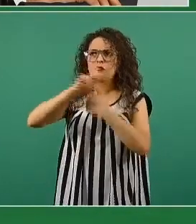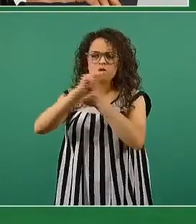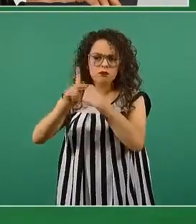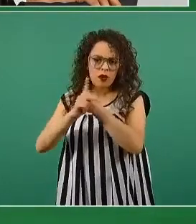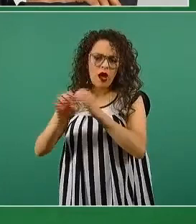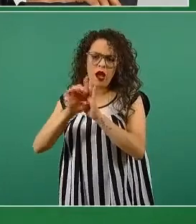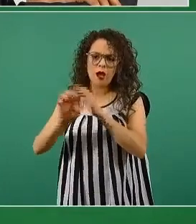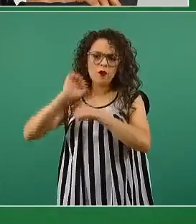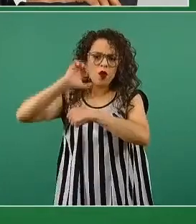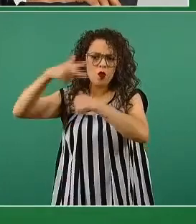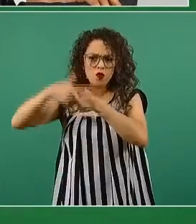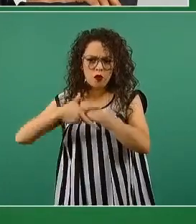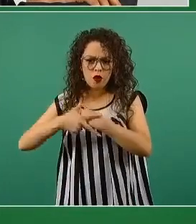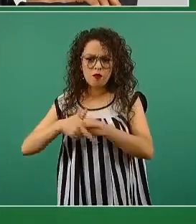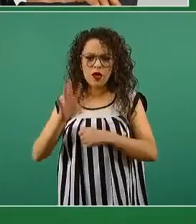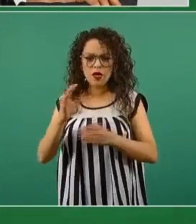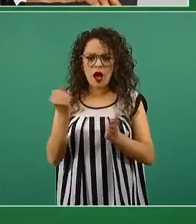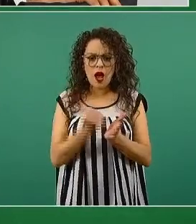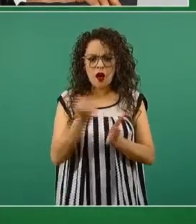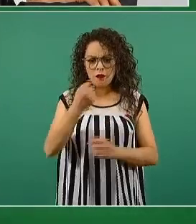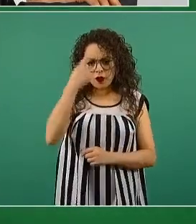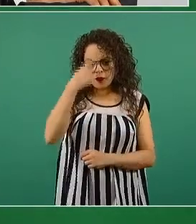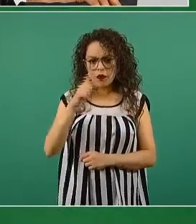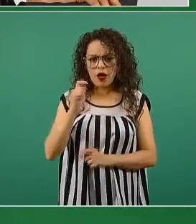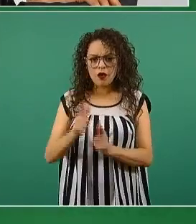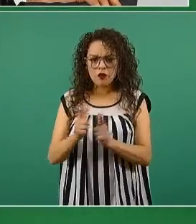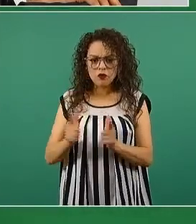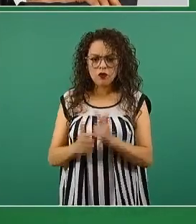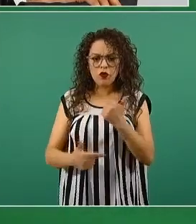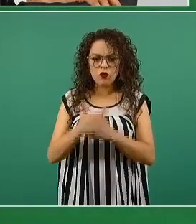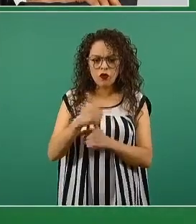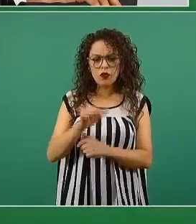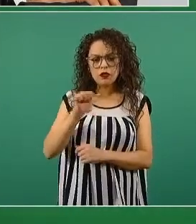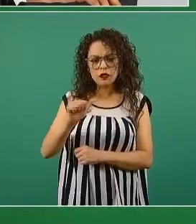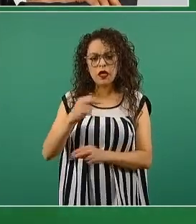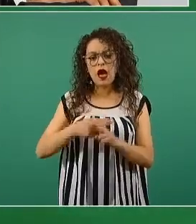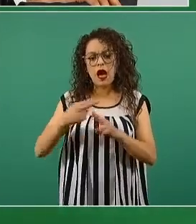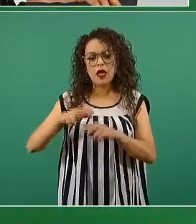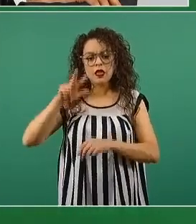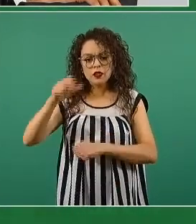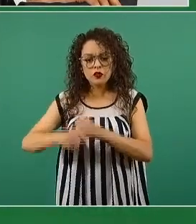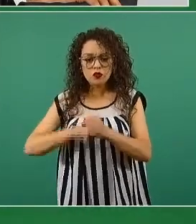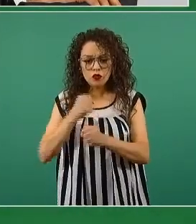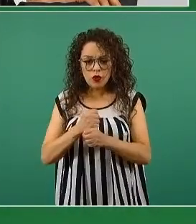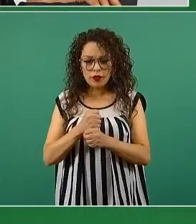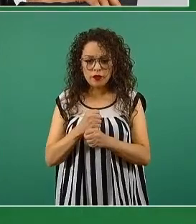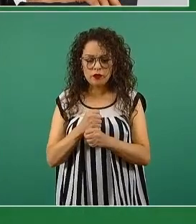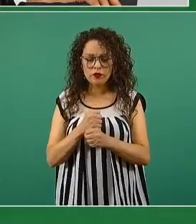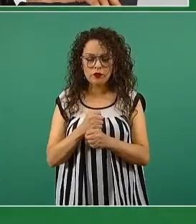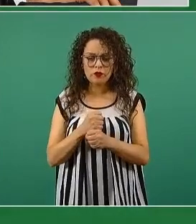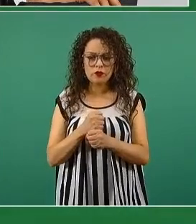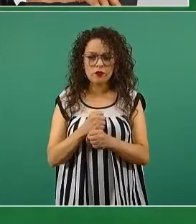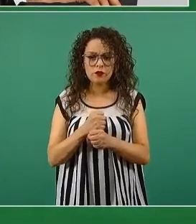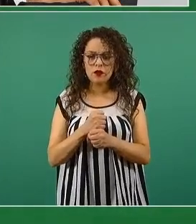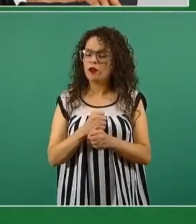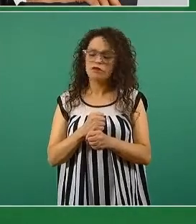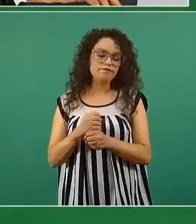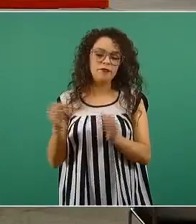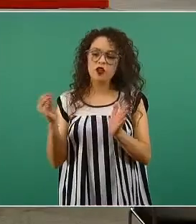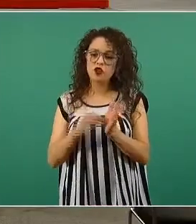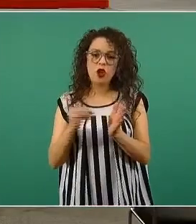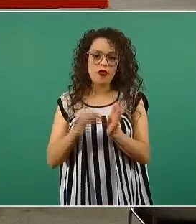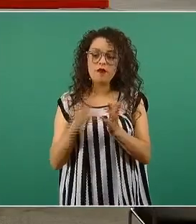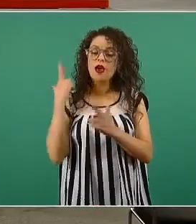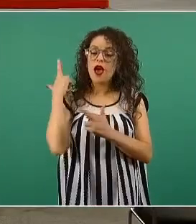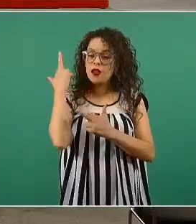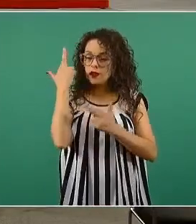los grupos de 12 a 16 y de hasta 18 años. Se está evaluando. Ahora, lo que también hay